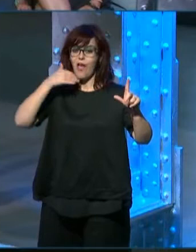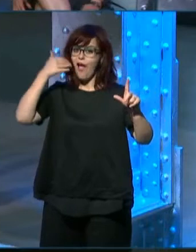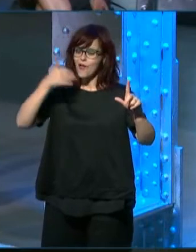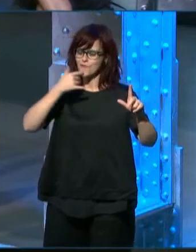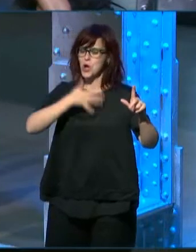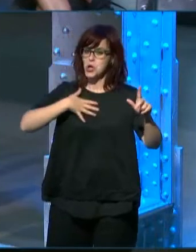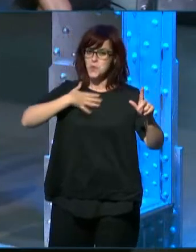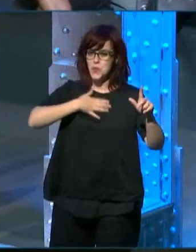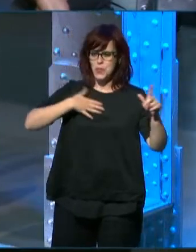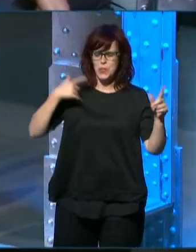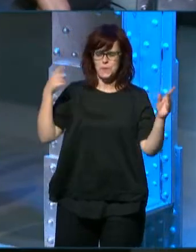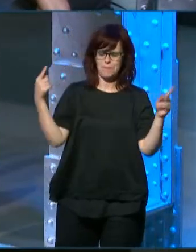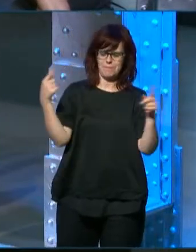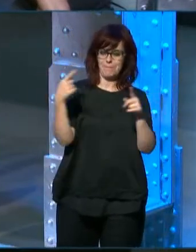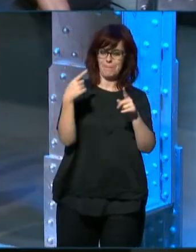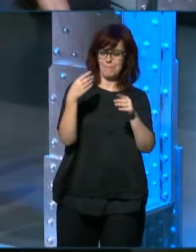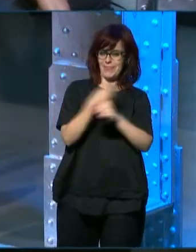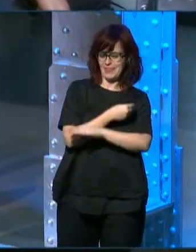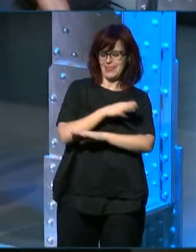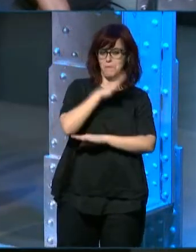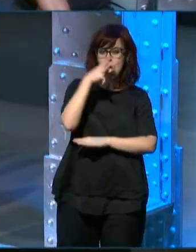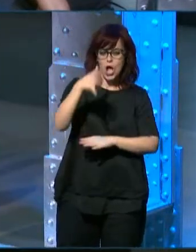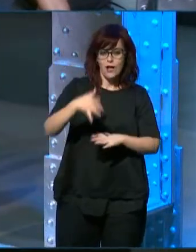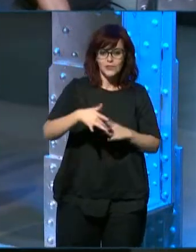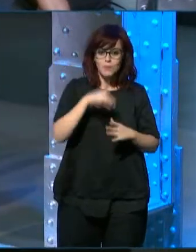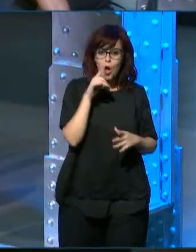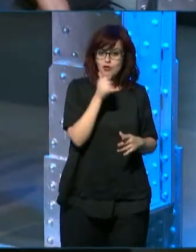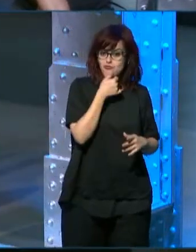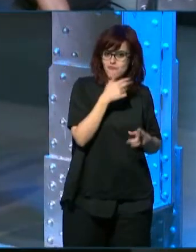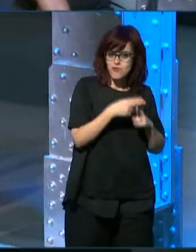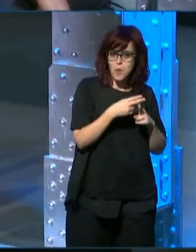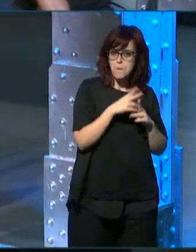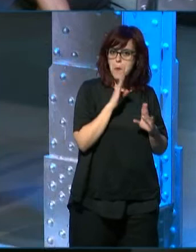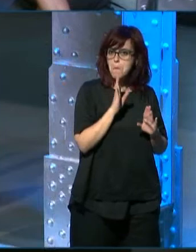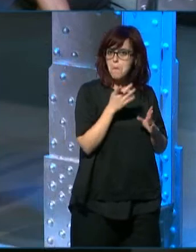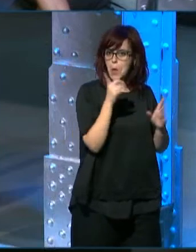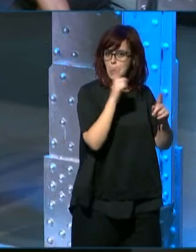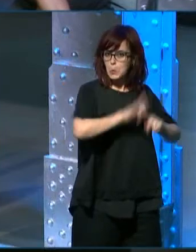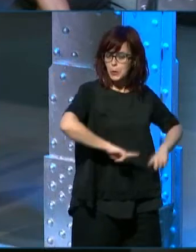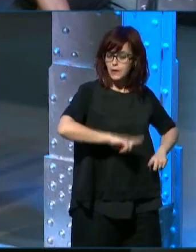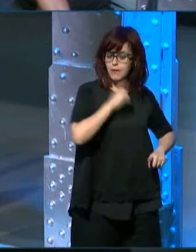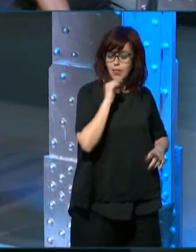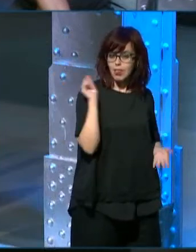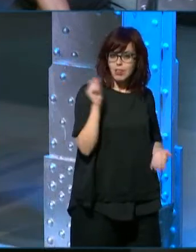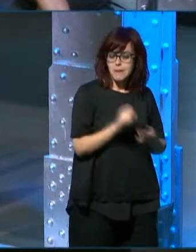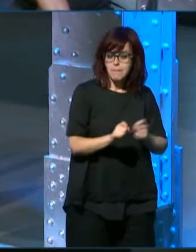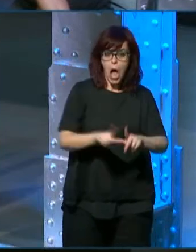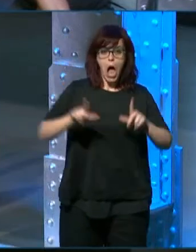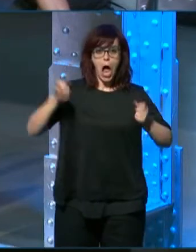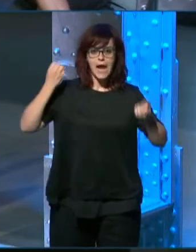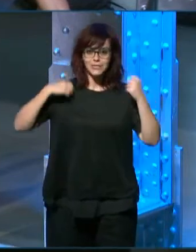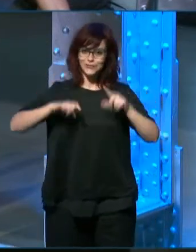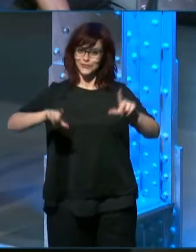poco incómodo, ¿no? Porque te quitan de tu anonimato y te llevan a como si fueses un artista o como si fueses